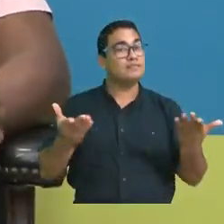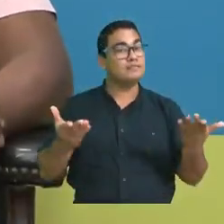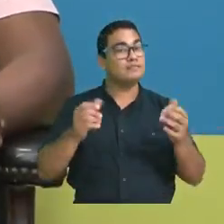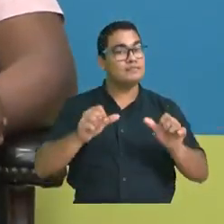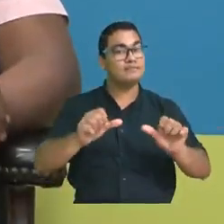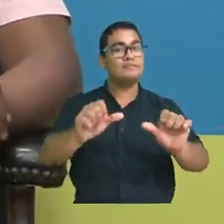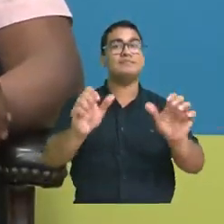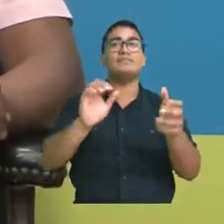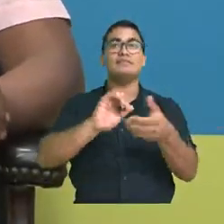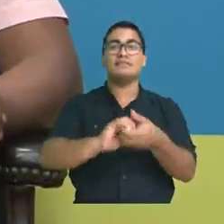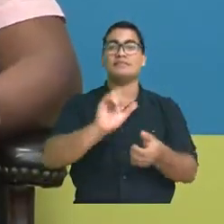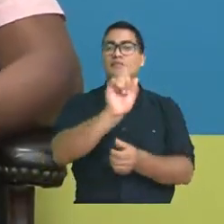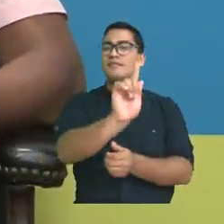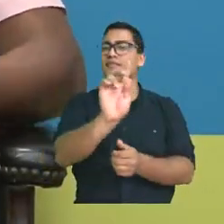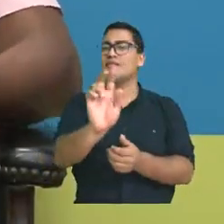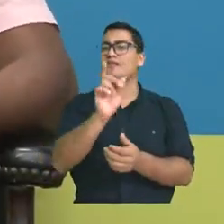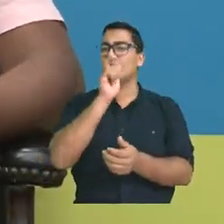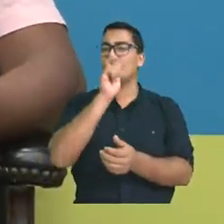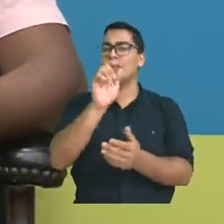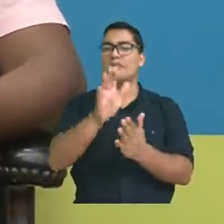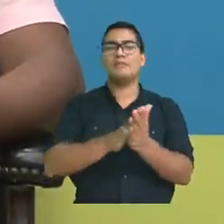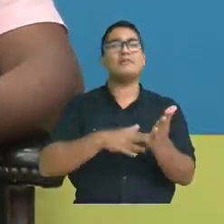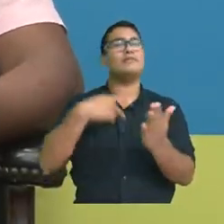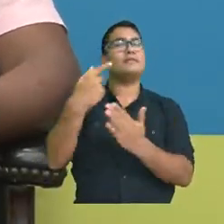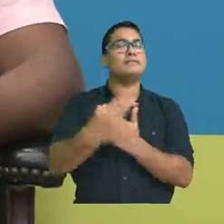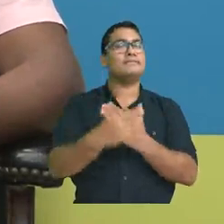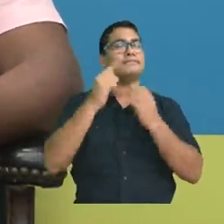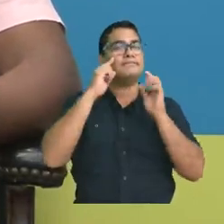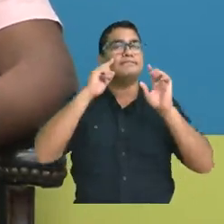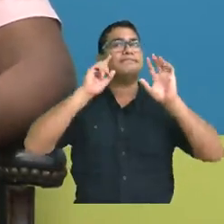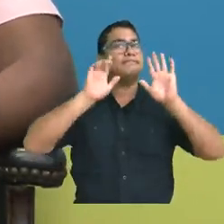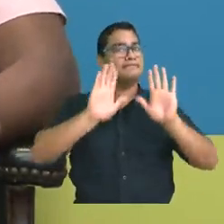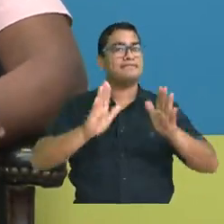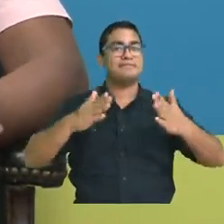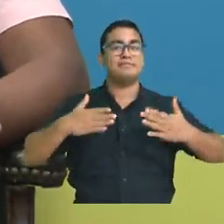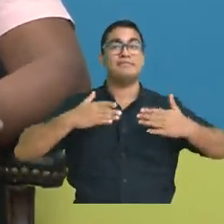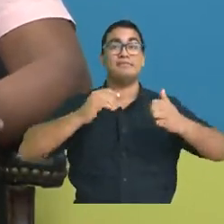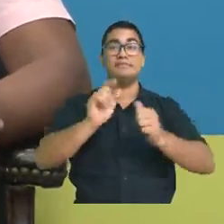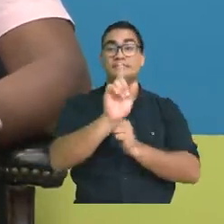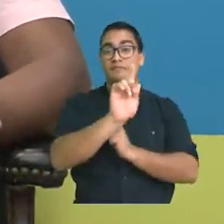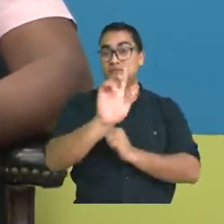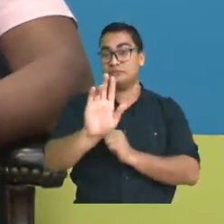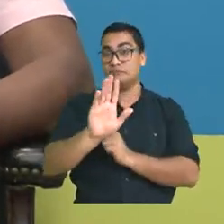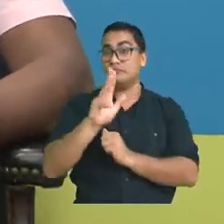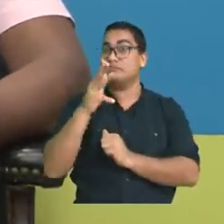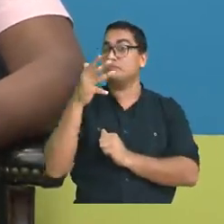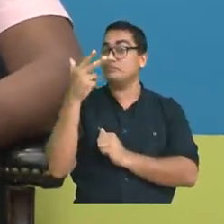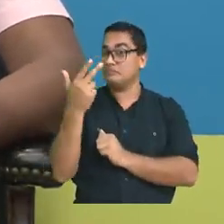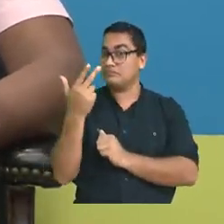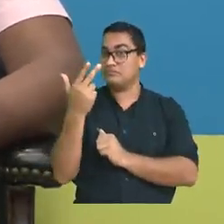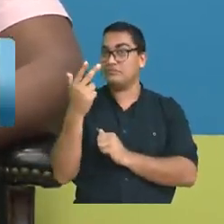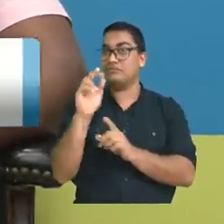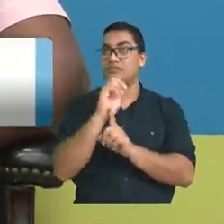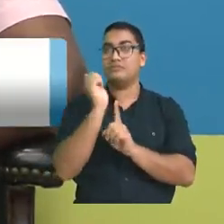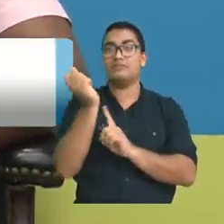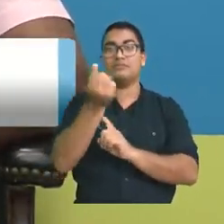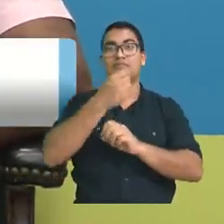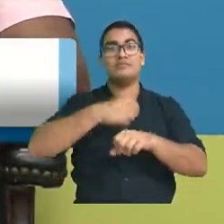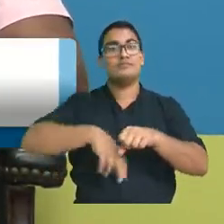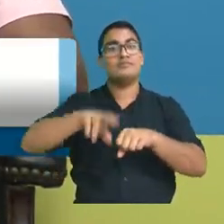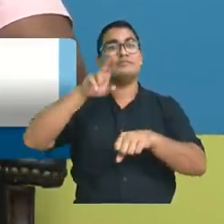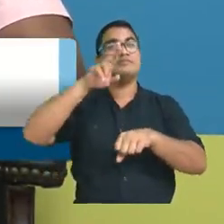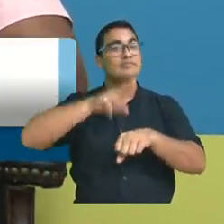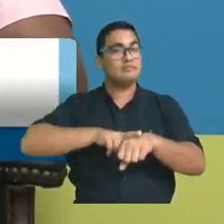Estamos de regreso, amigos televidentes, en su gustado programa Prevenir y Salud a través de la frecuencia del canal 98, el canal de la Asamblea